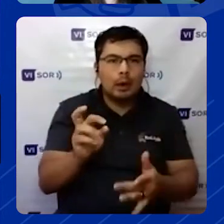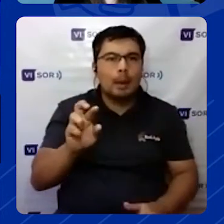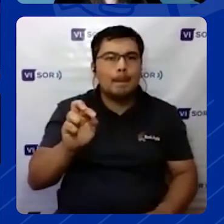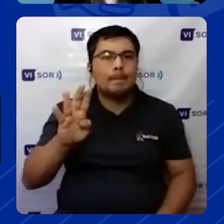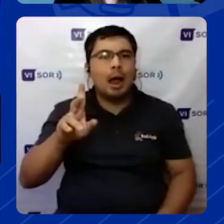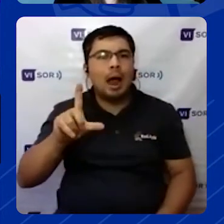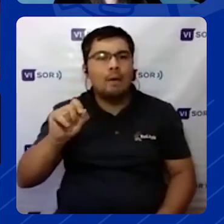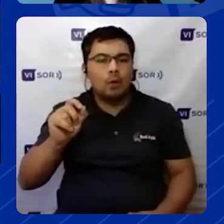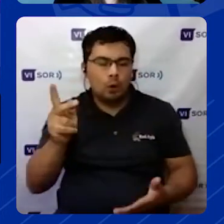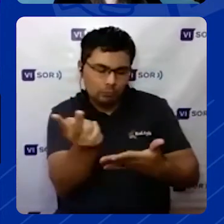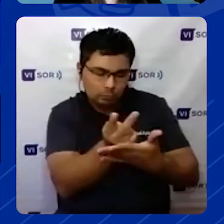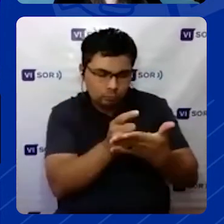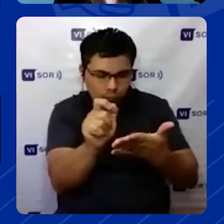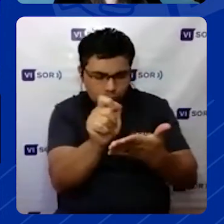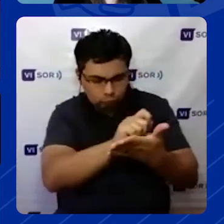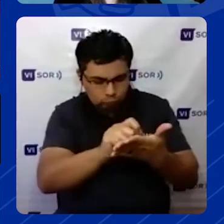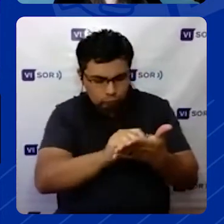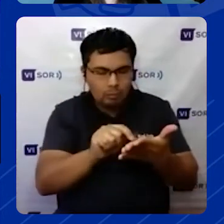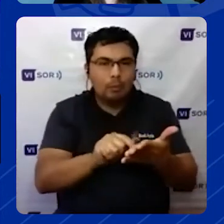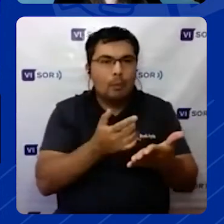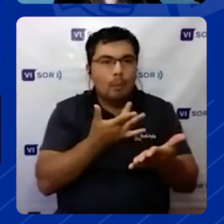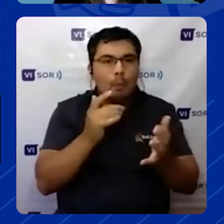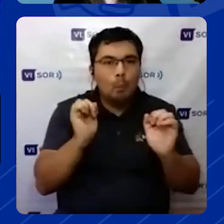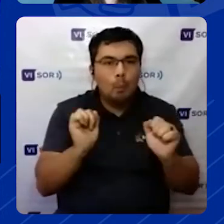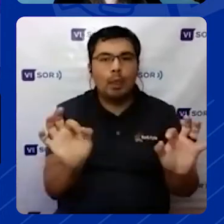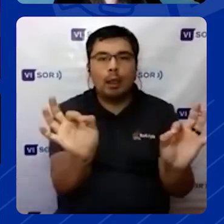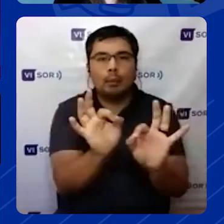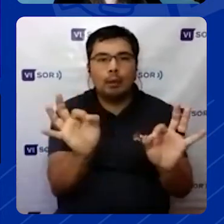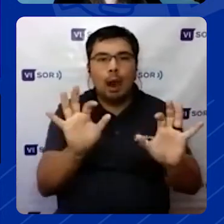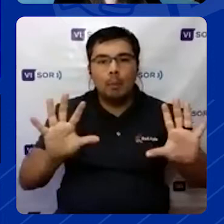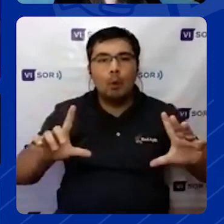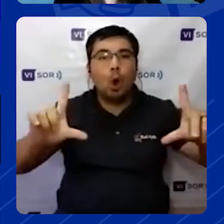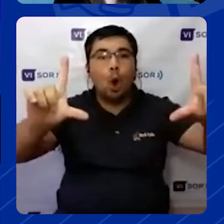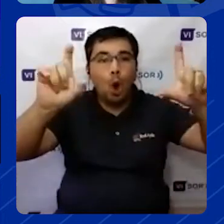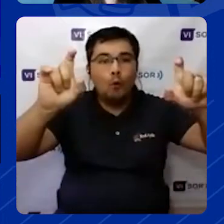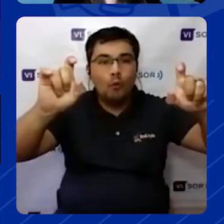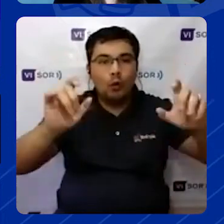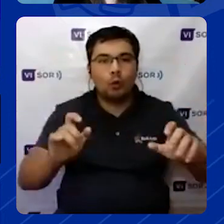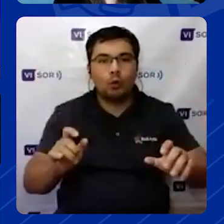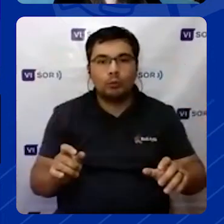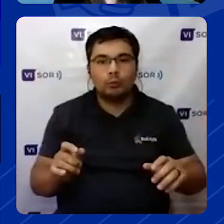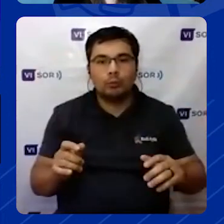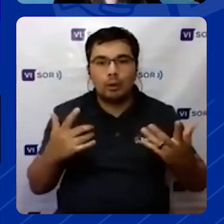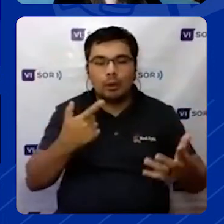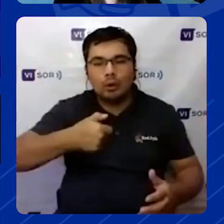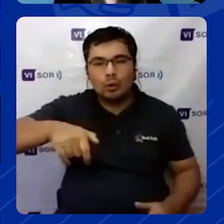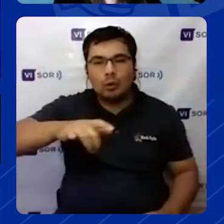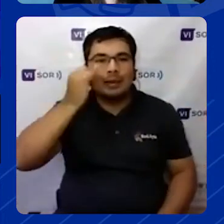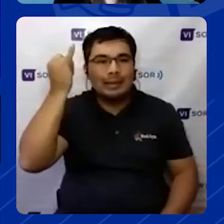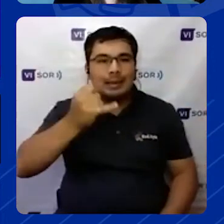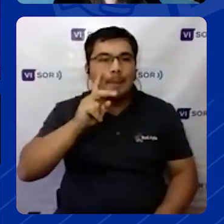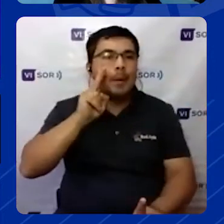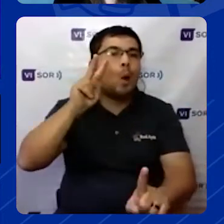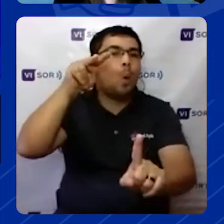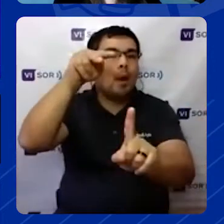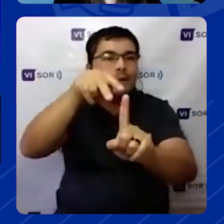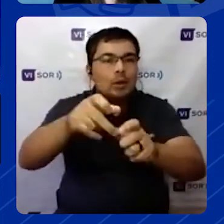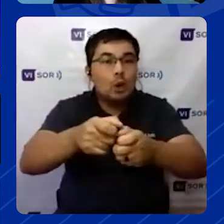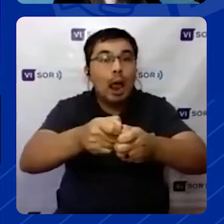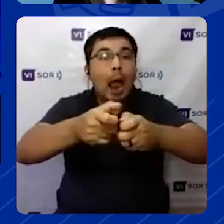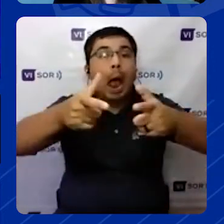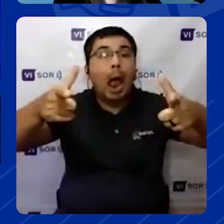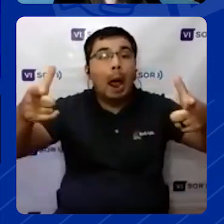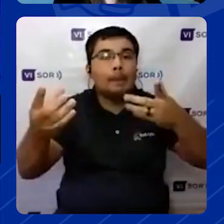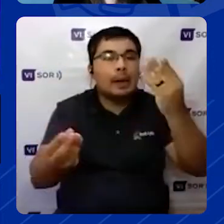así con las palabras. Entonces, tenemos que tener siempre una visión amplia de lo que puede suponer la lectura